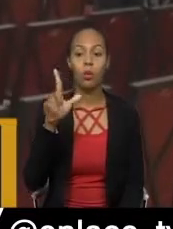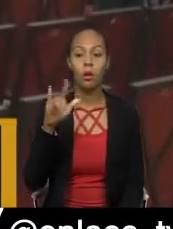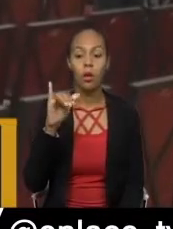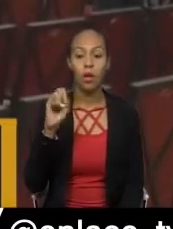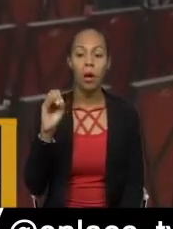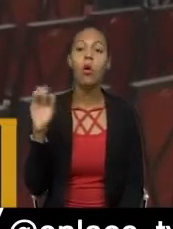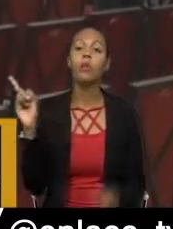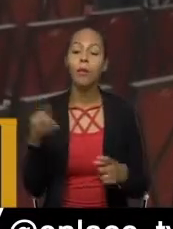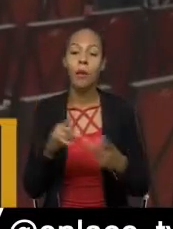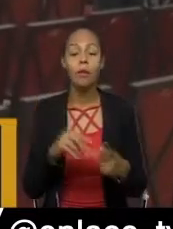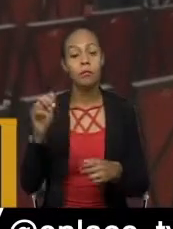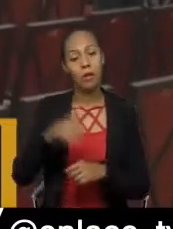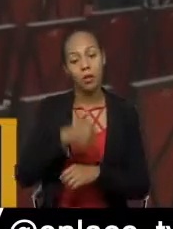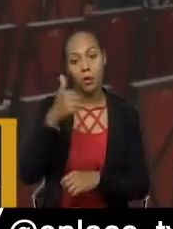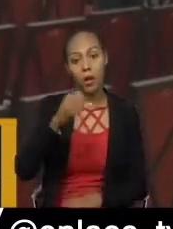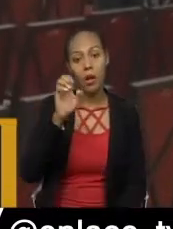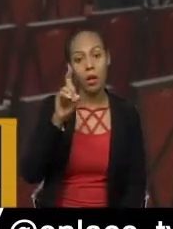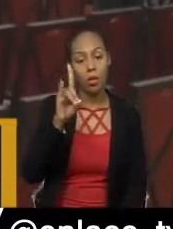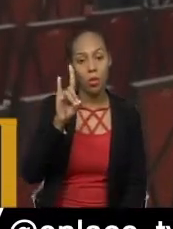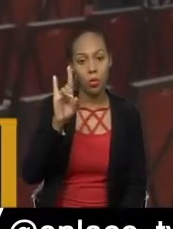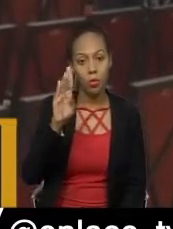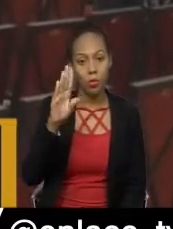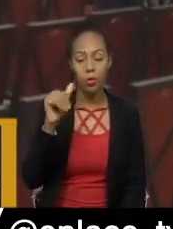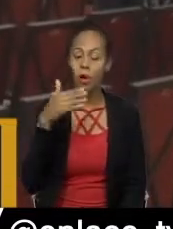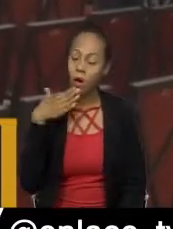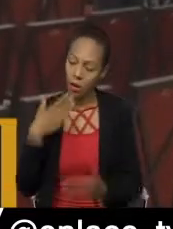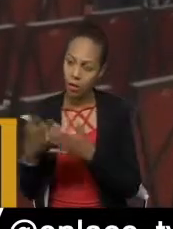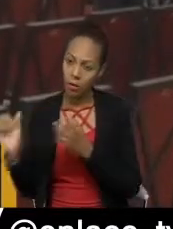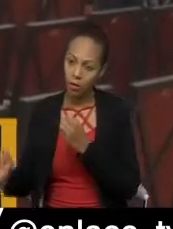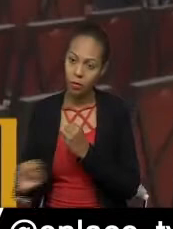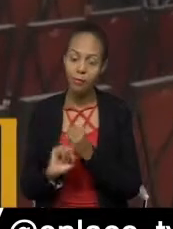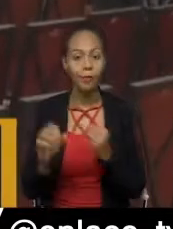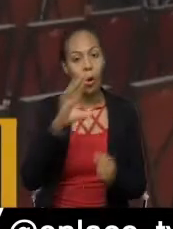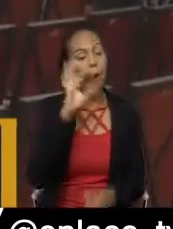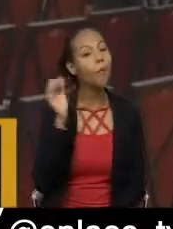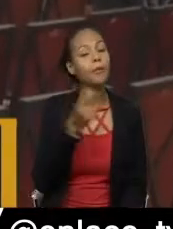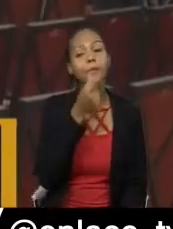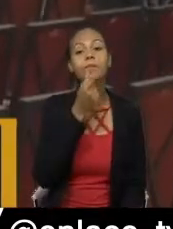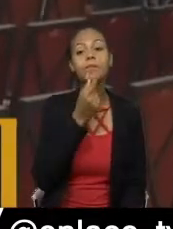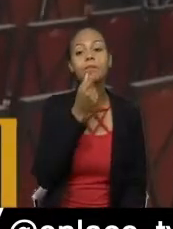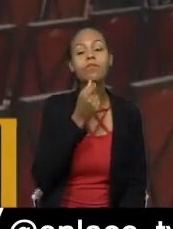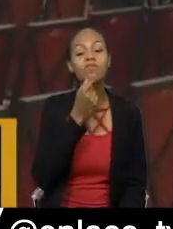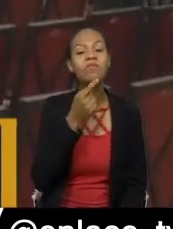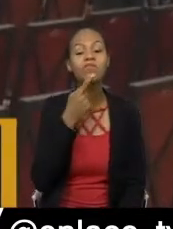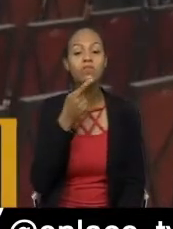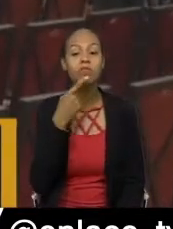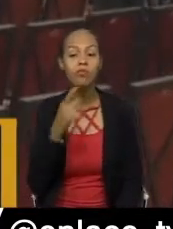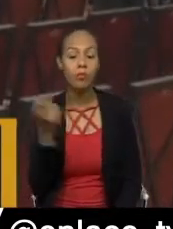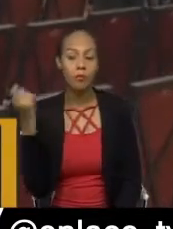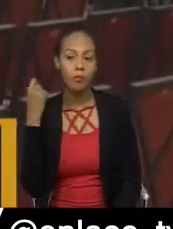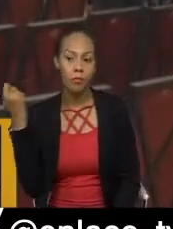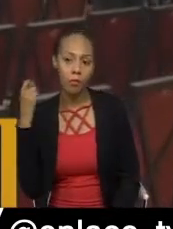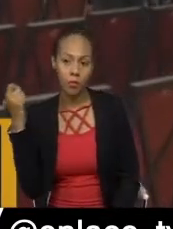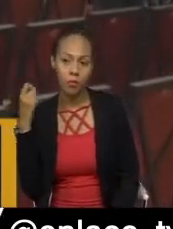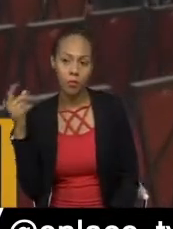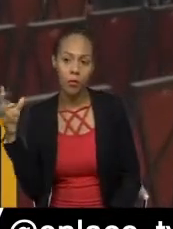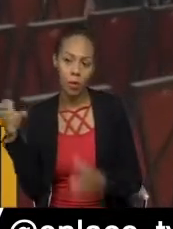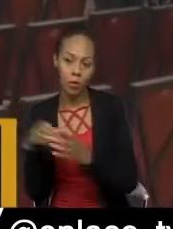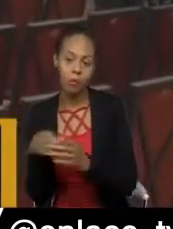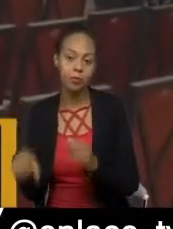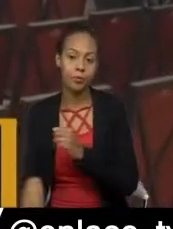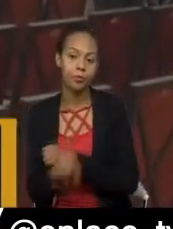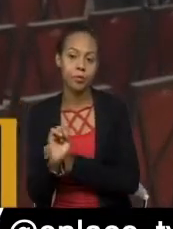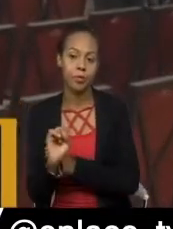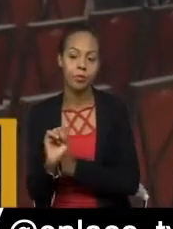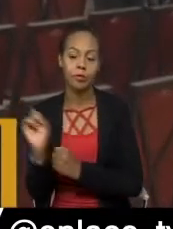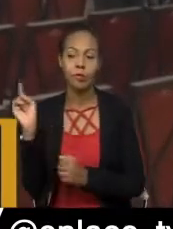Devinson Gómez. Escuchemos ahora lo que dice el señor Radamel Falcao García. Viene de anotar en su equipo y en el fútbol francés, también